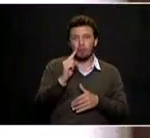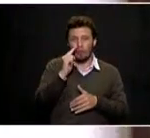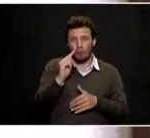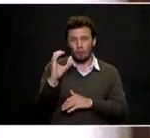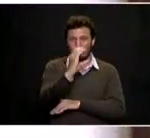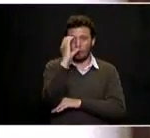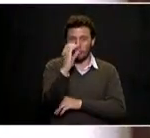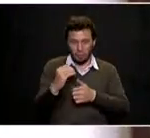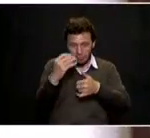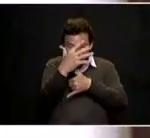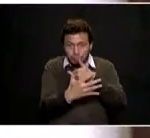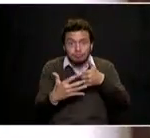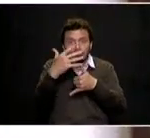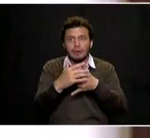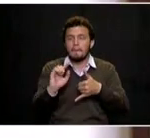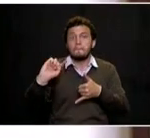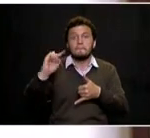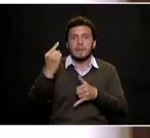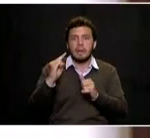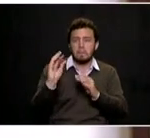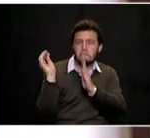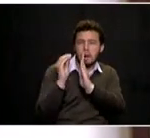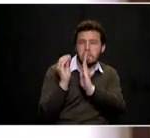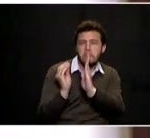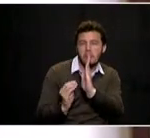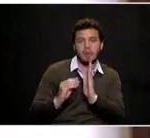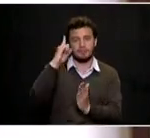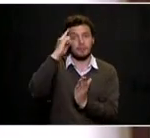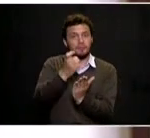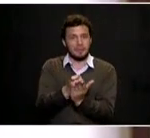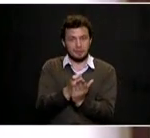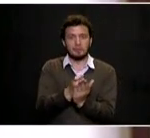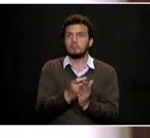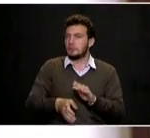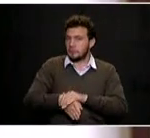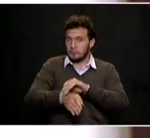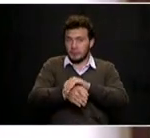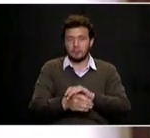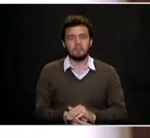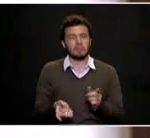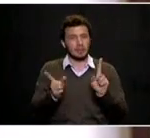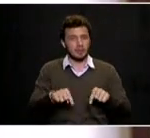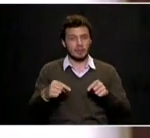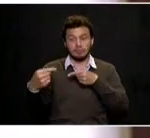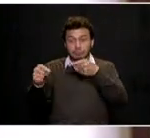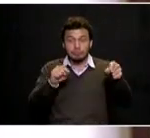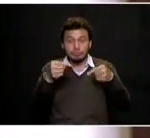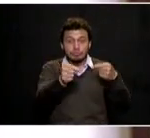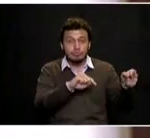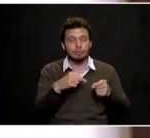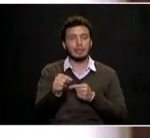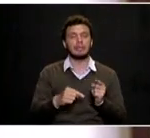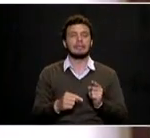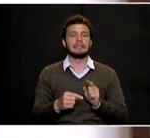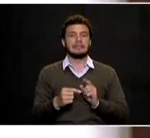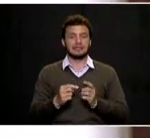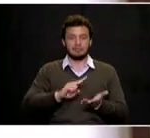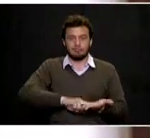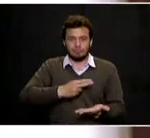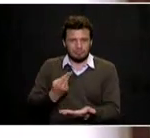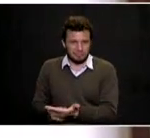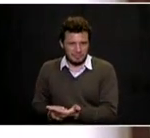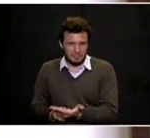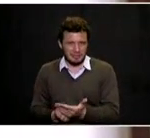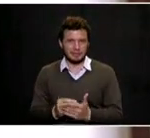debate y también todo este debate está siendo acompañado por lengua de señas colombiana además usted puede sintonizarnos de